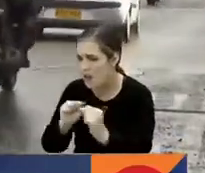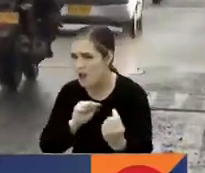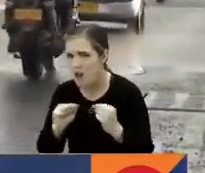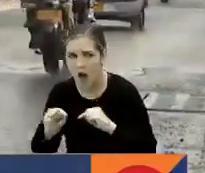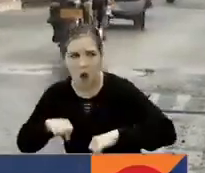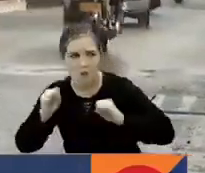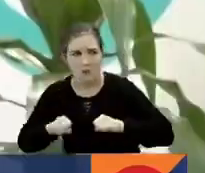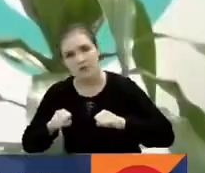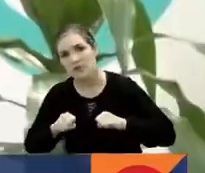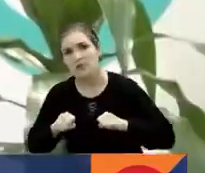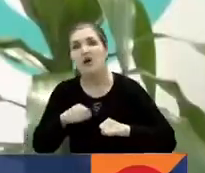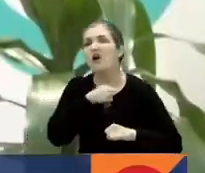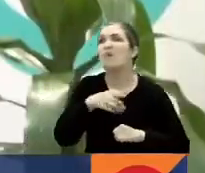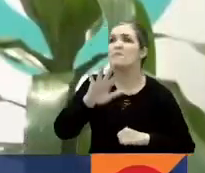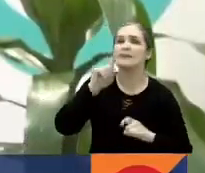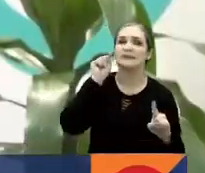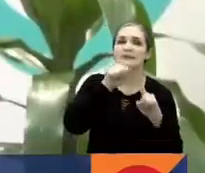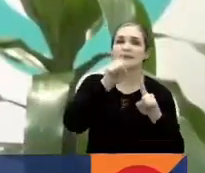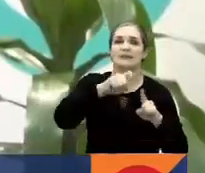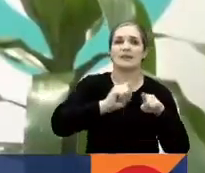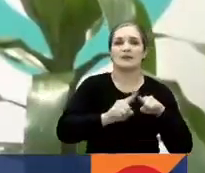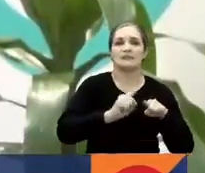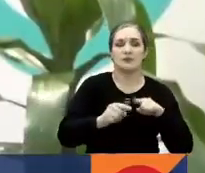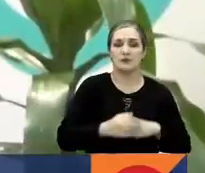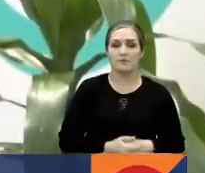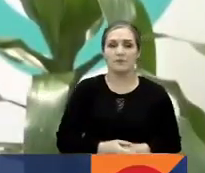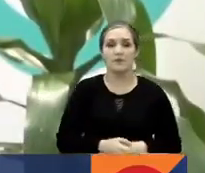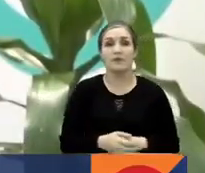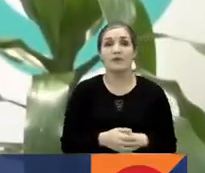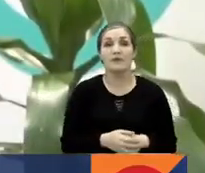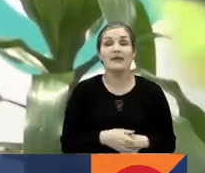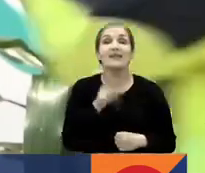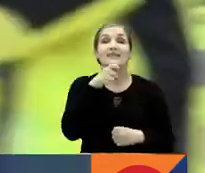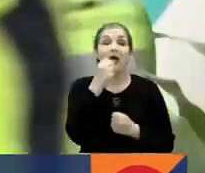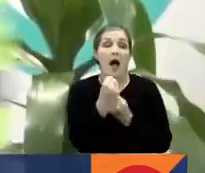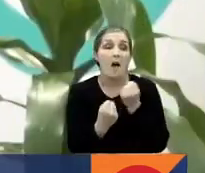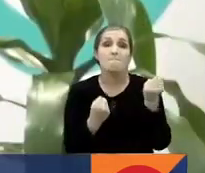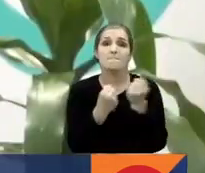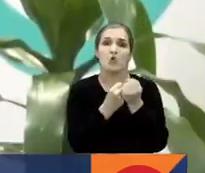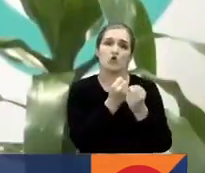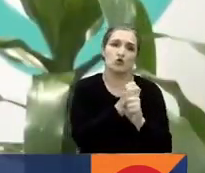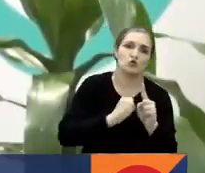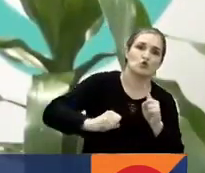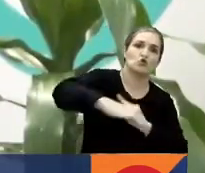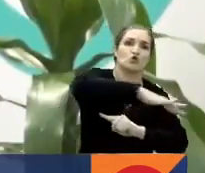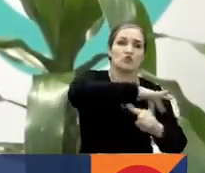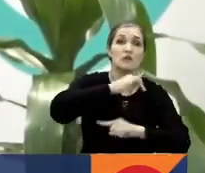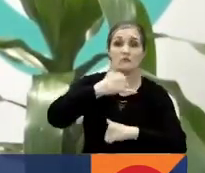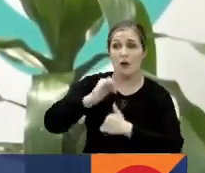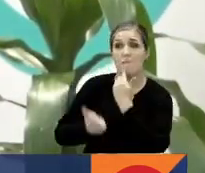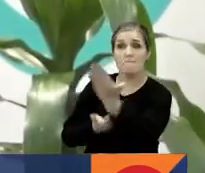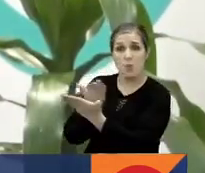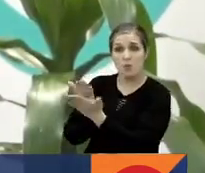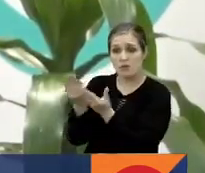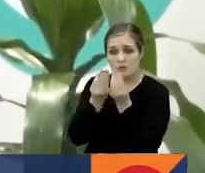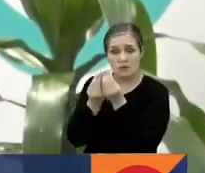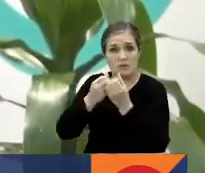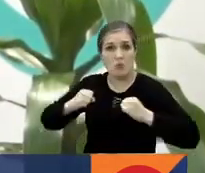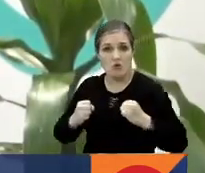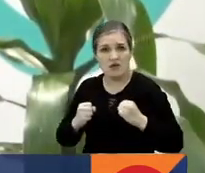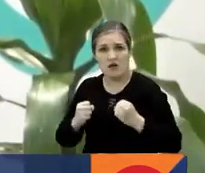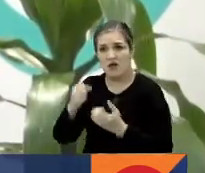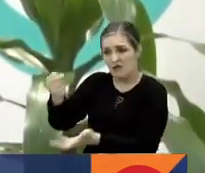salvar al Transmilenio. Necesitamos los recursos del rescate social que le hemos propuesto al Consejo de Bogotá para que Transmilenio pueda